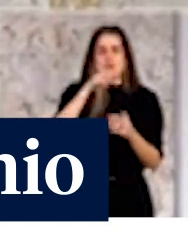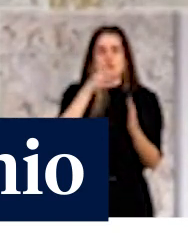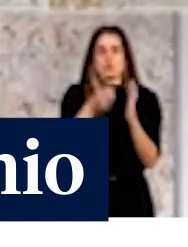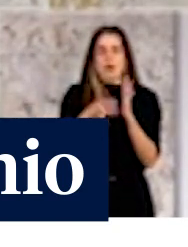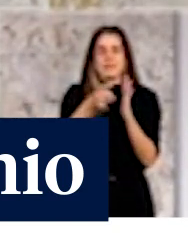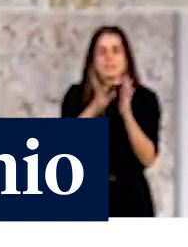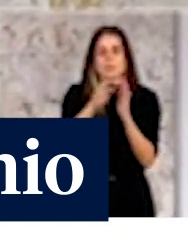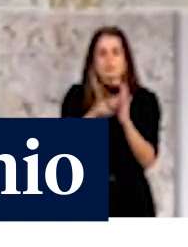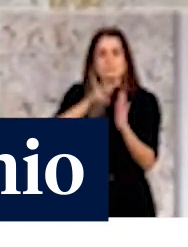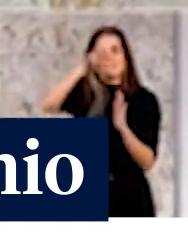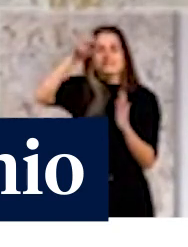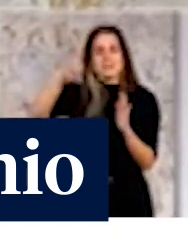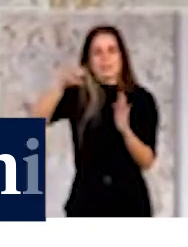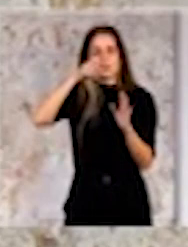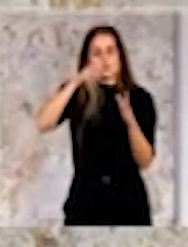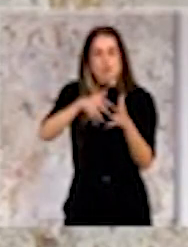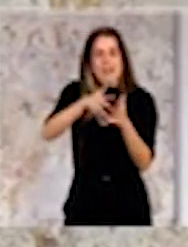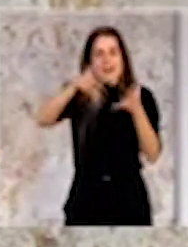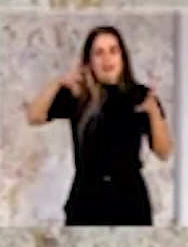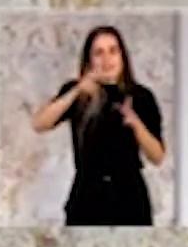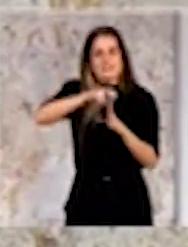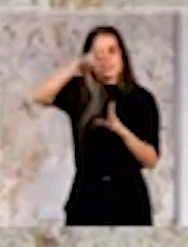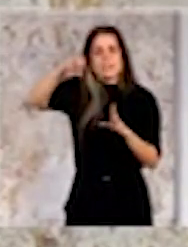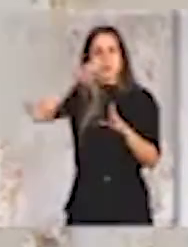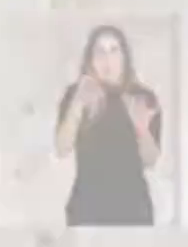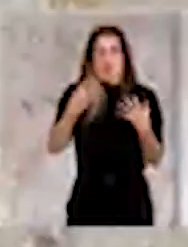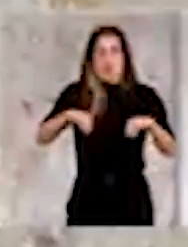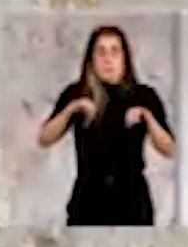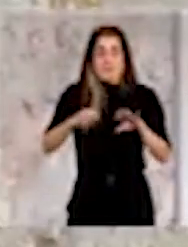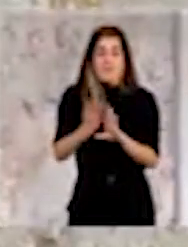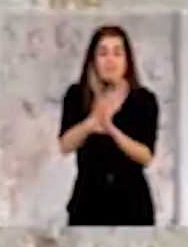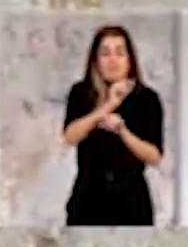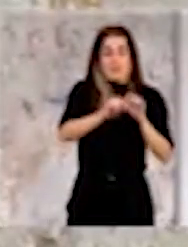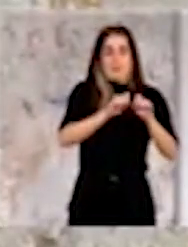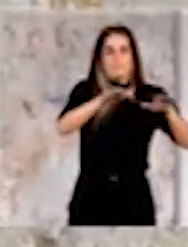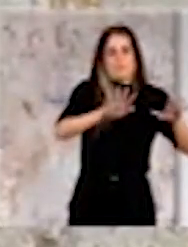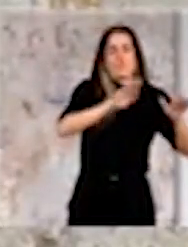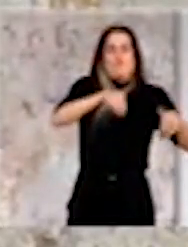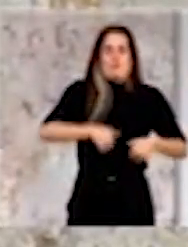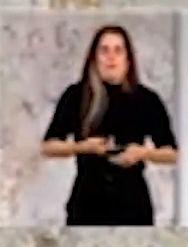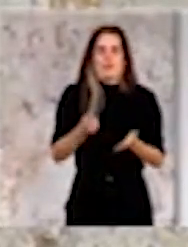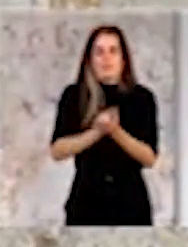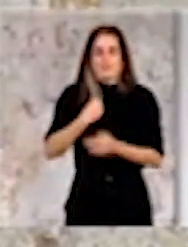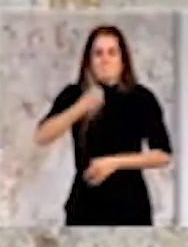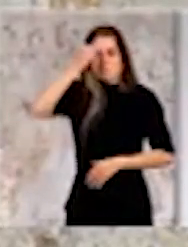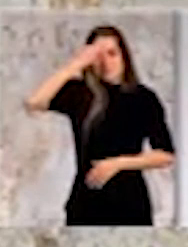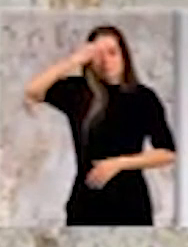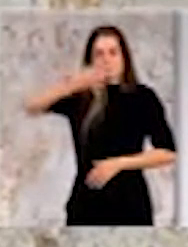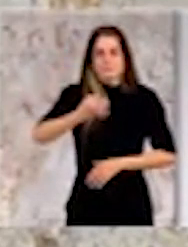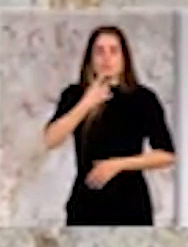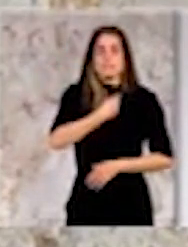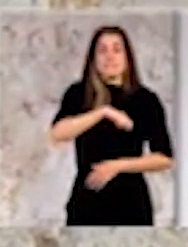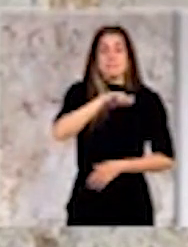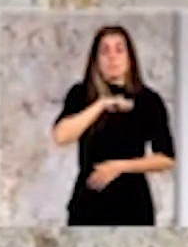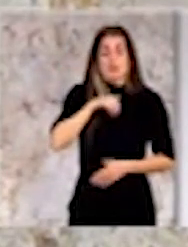yo diría un salto de gigante en la llegada de vacunas en este sentido quiero anunciar que españa va a